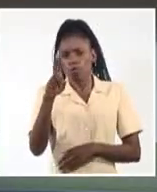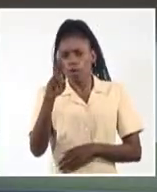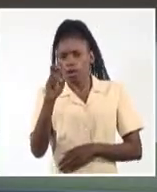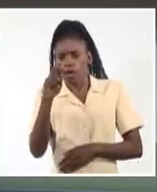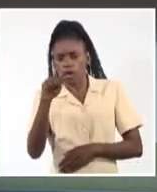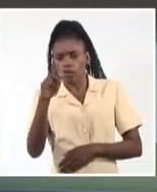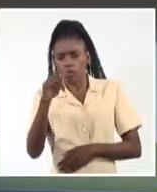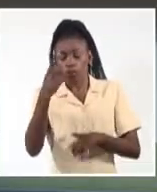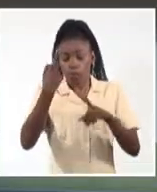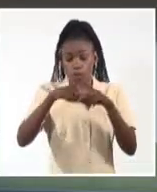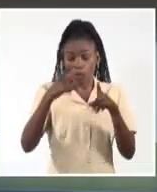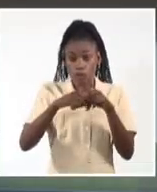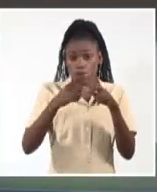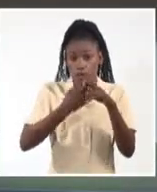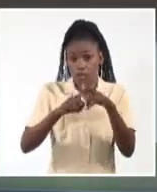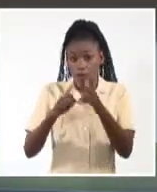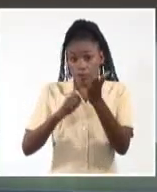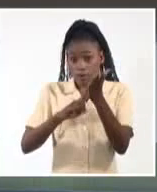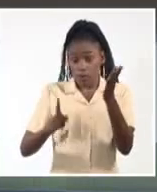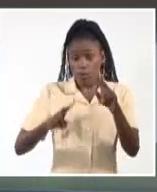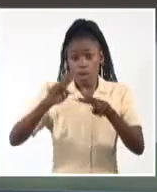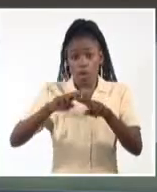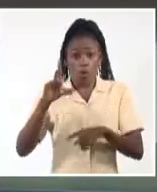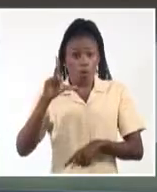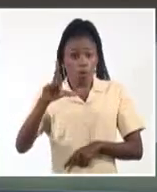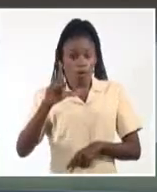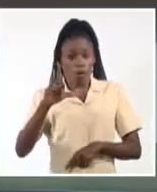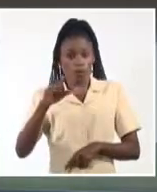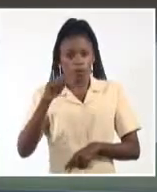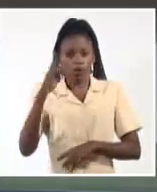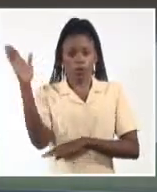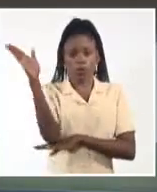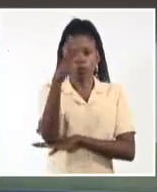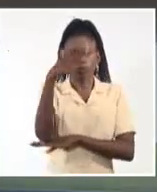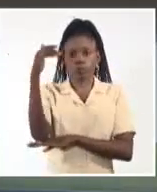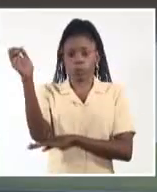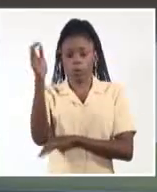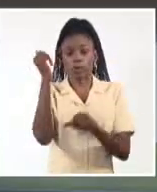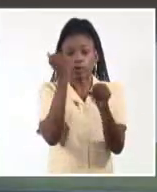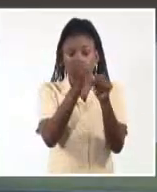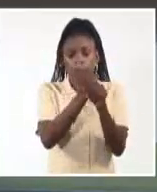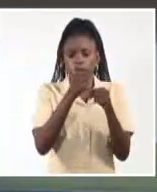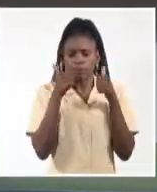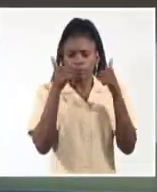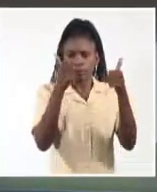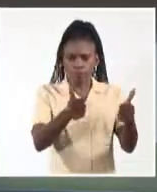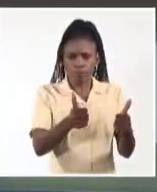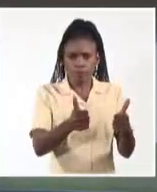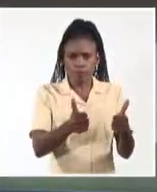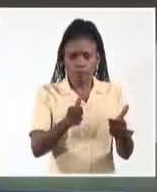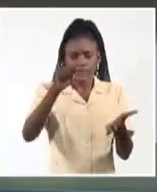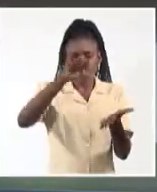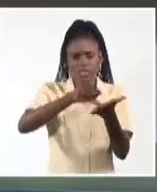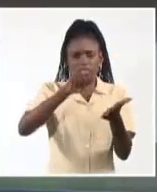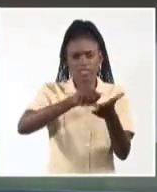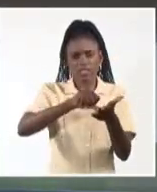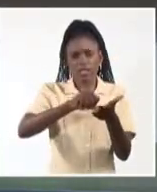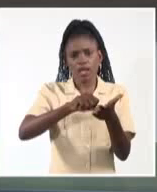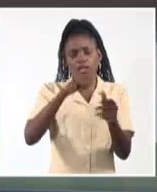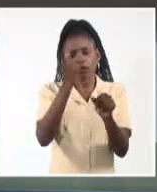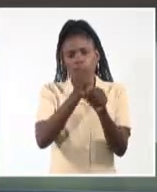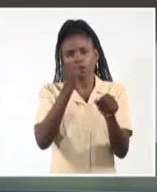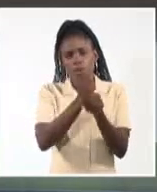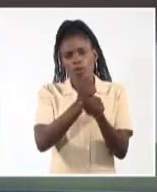de mantenimiento centrales eléctricas en Holguín, recibieron la bandera de proeza laboral otorgada por la Central de Trabajadores de Cuba.